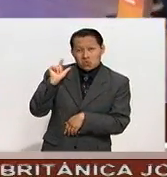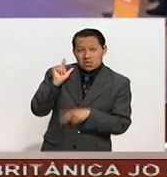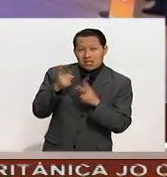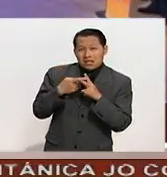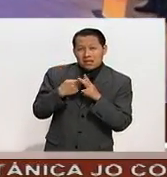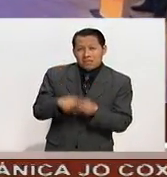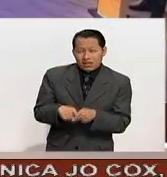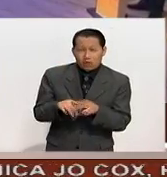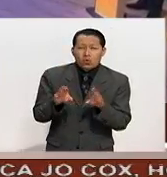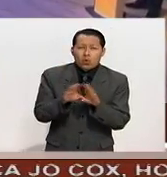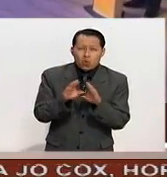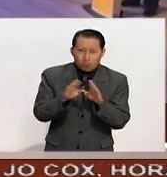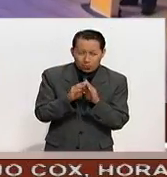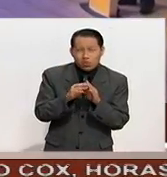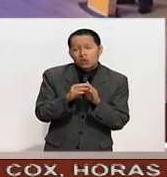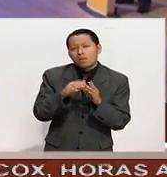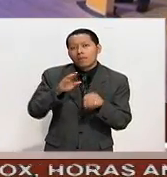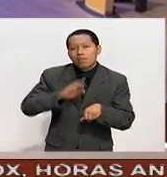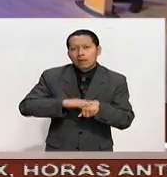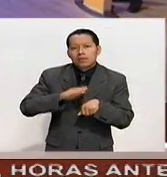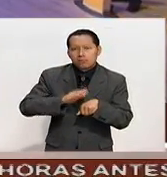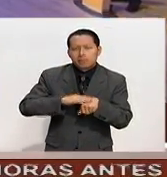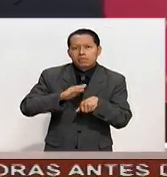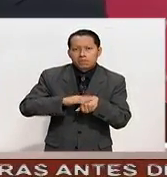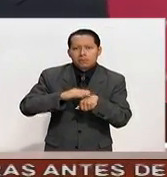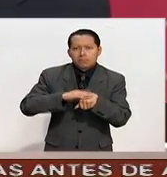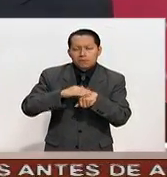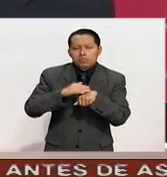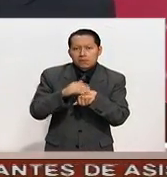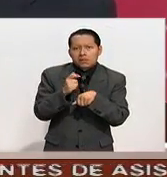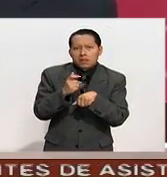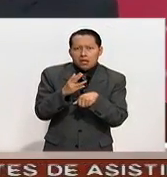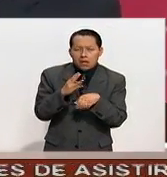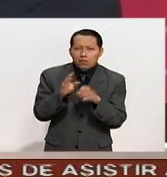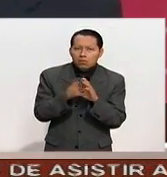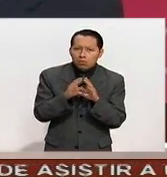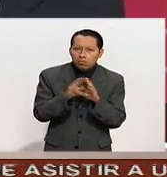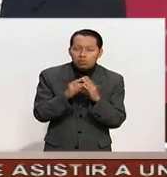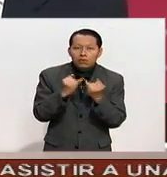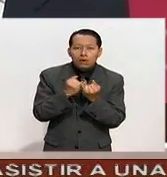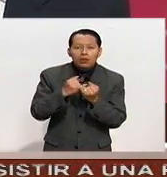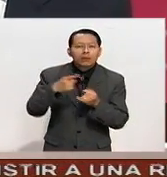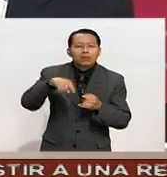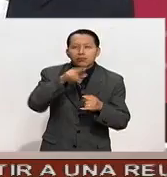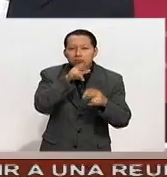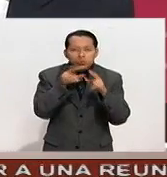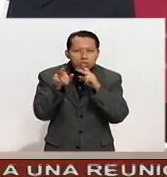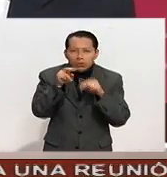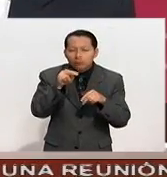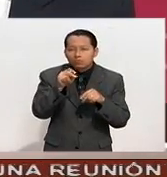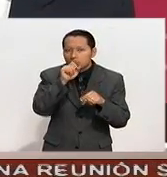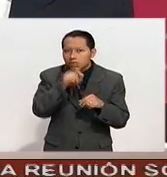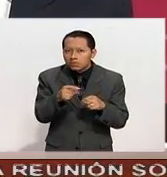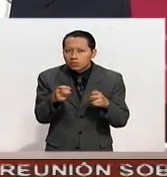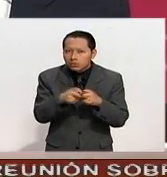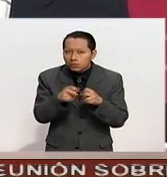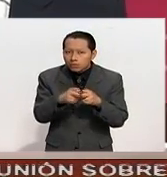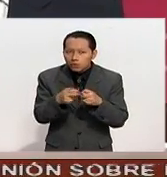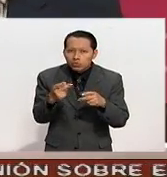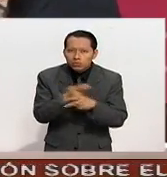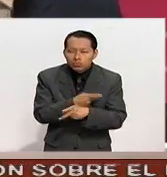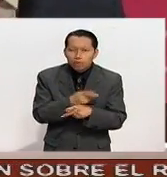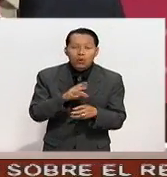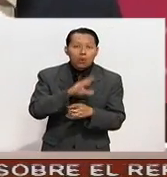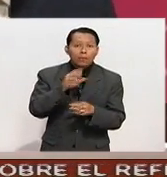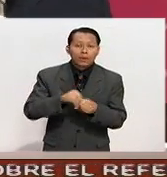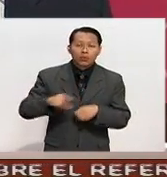se viene devaluando la moneda, y esto ha comenzado a generar ciertos nerviosismos en las áreas financieras y económicas. Todos